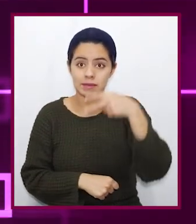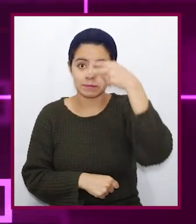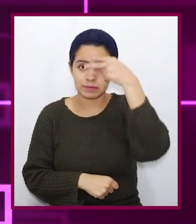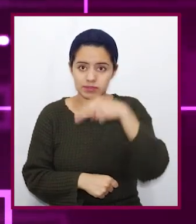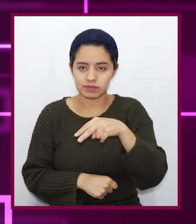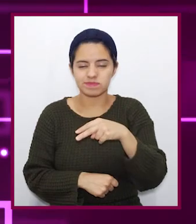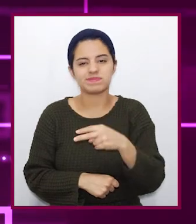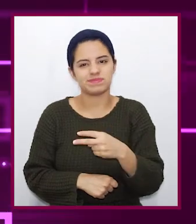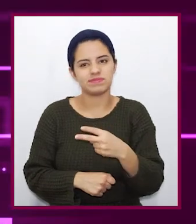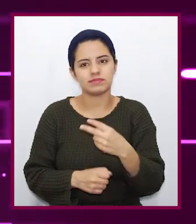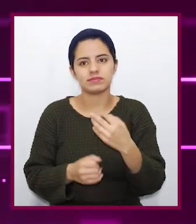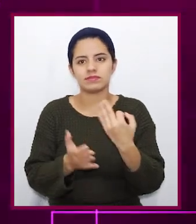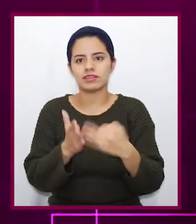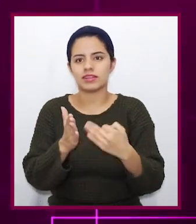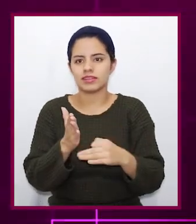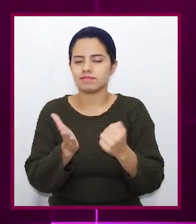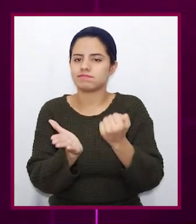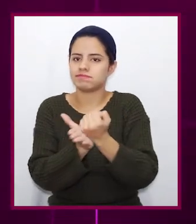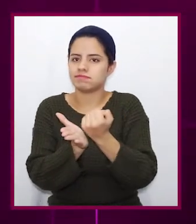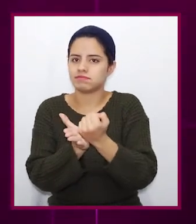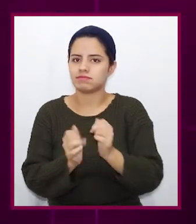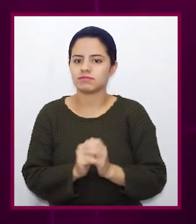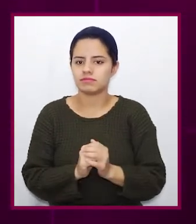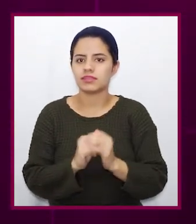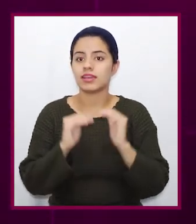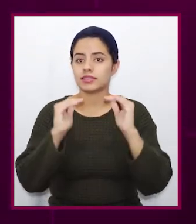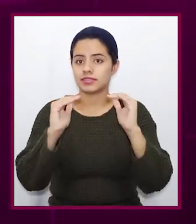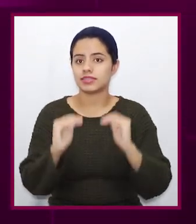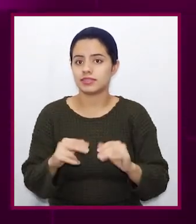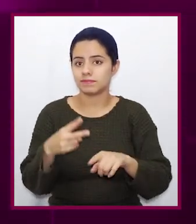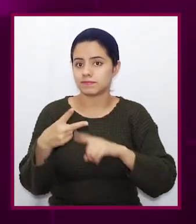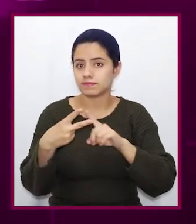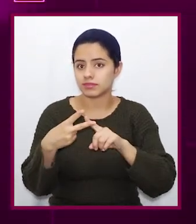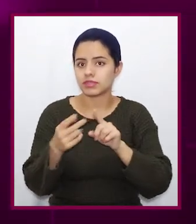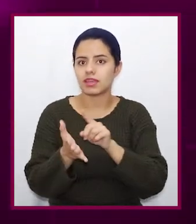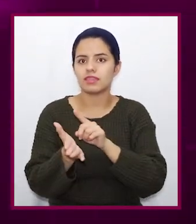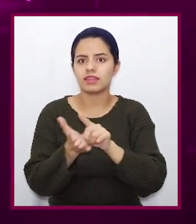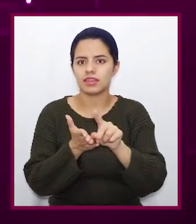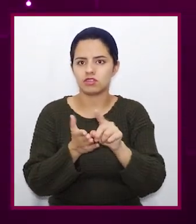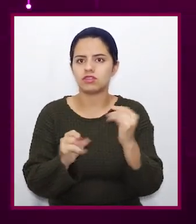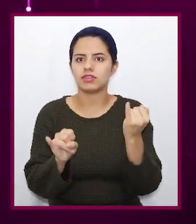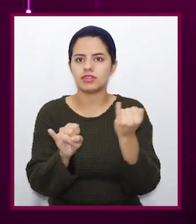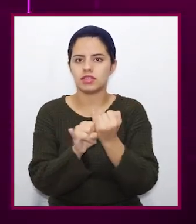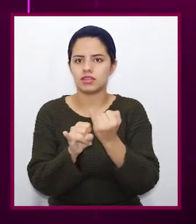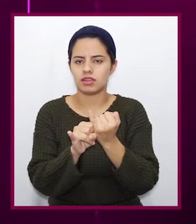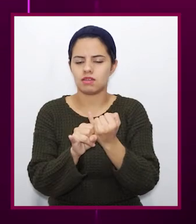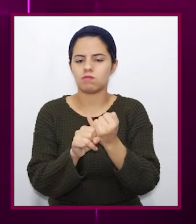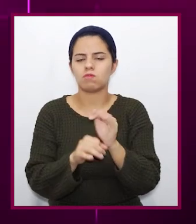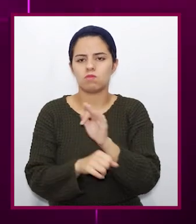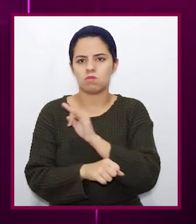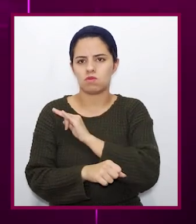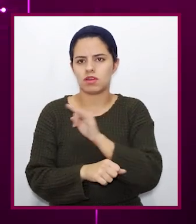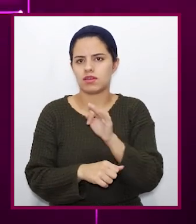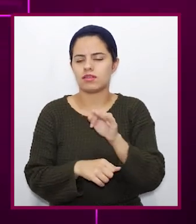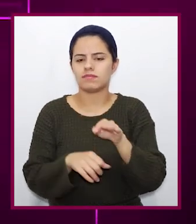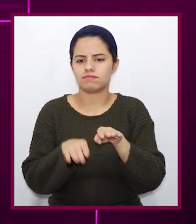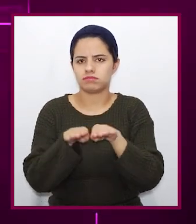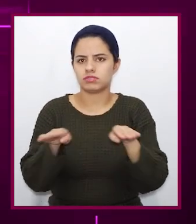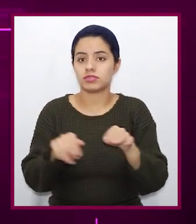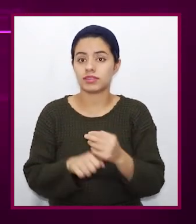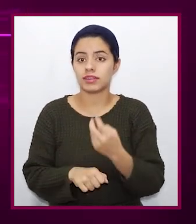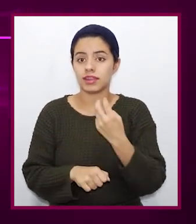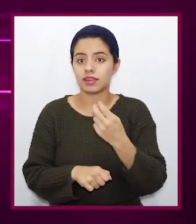hacer valer estos derechos. El siguiente, Gaby, derecho a la neutralidad de Internet. Con este derecho, los proveedores de